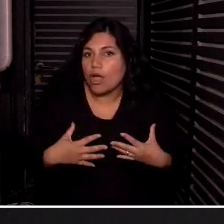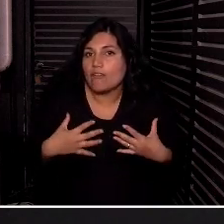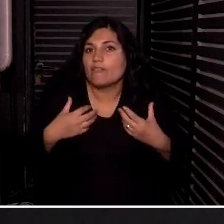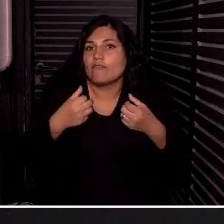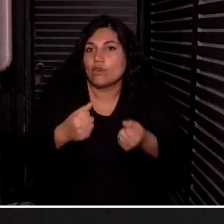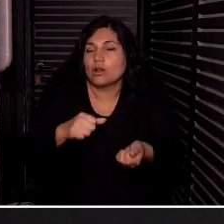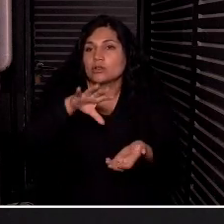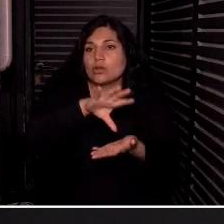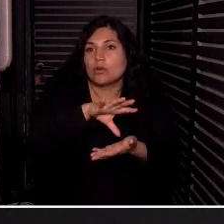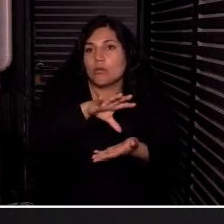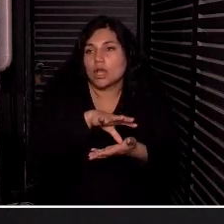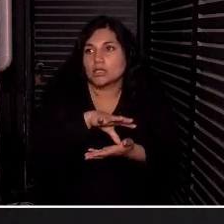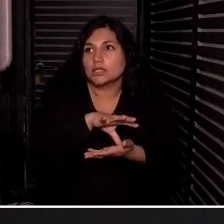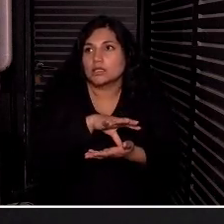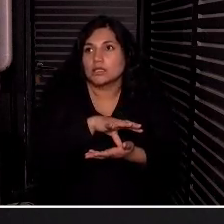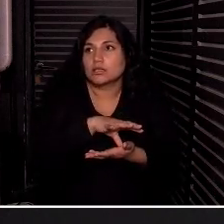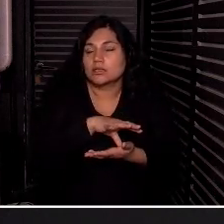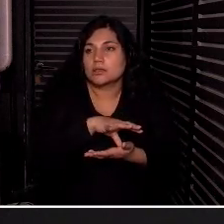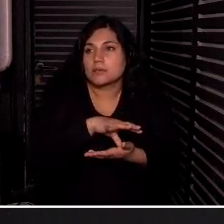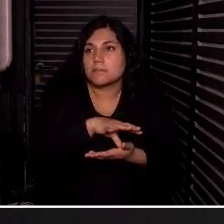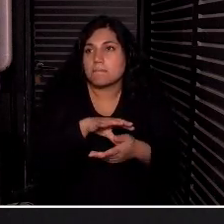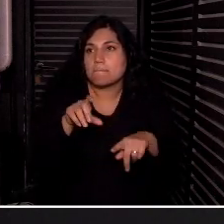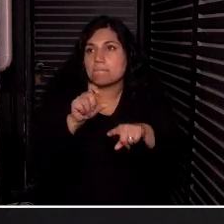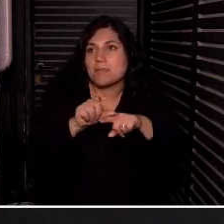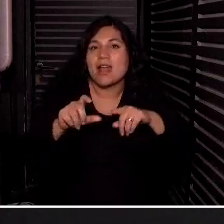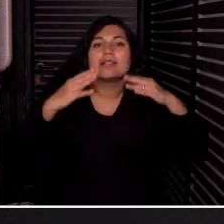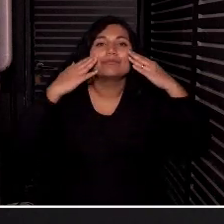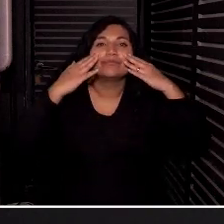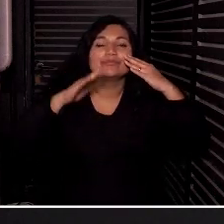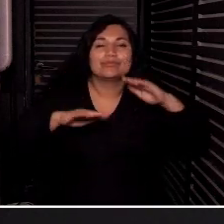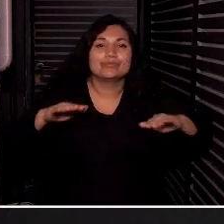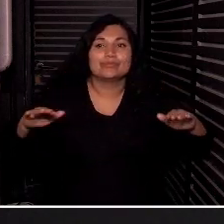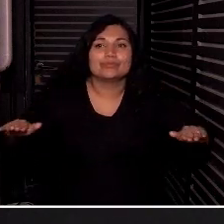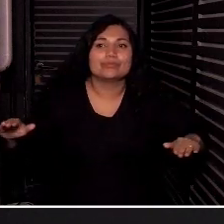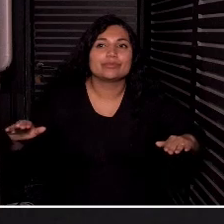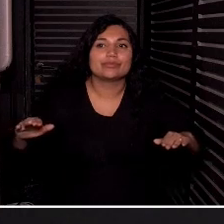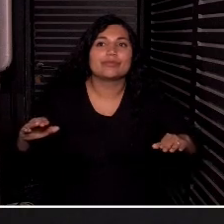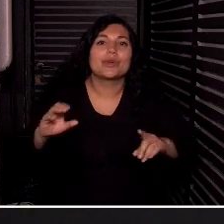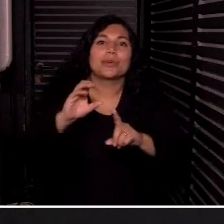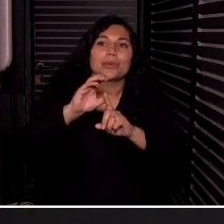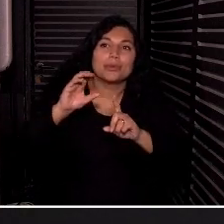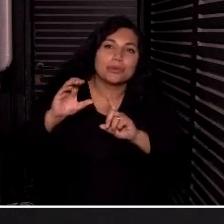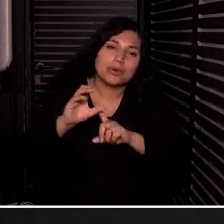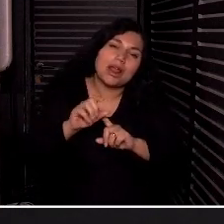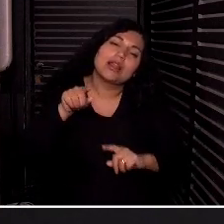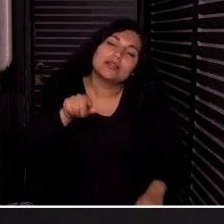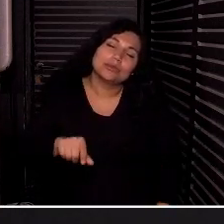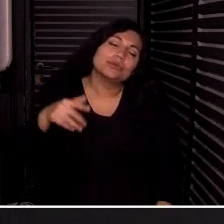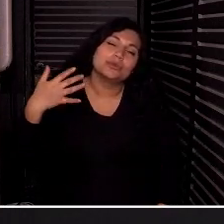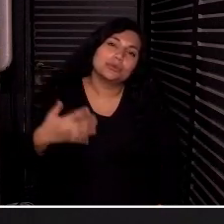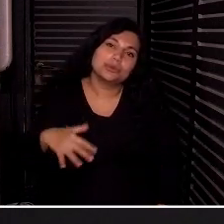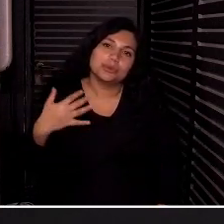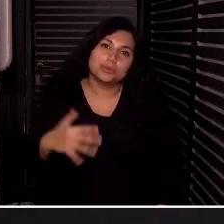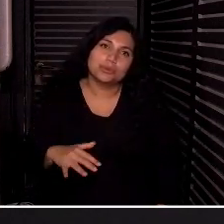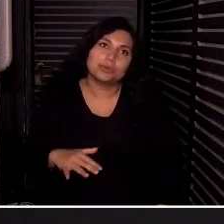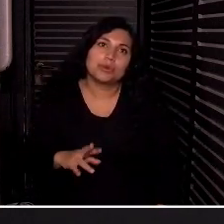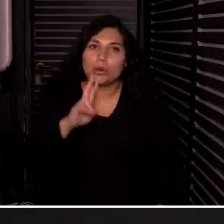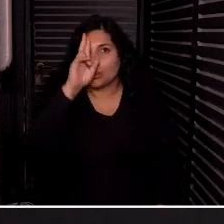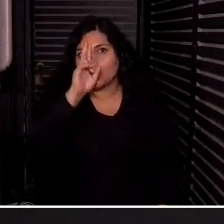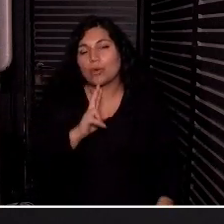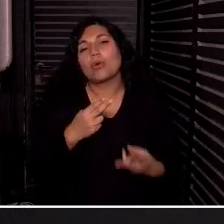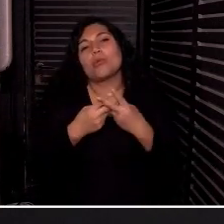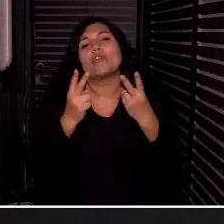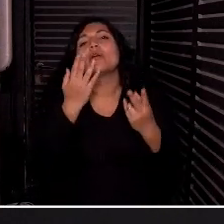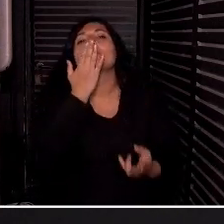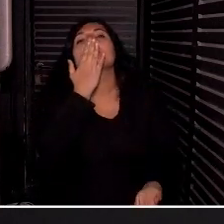en que financia eh el canal infantil cultural es per sé para mí eh el rol público mejor